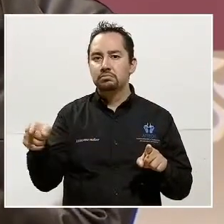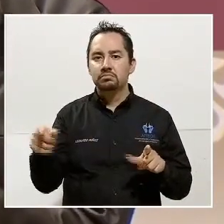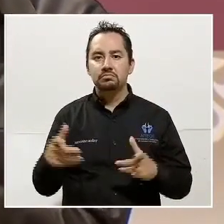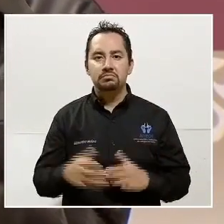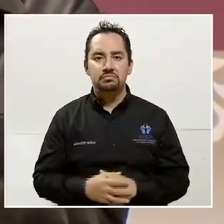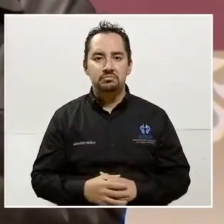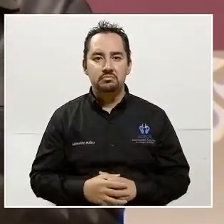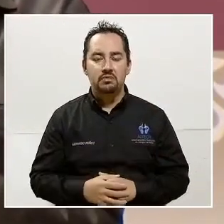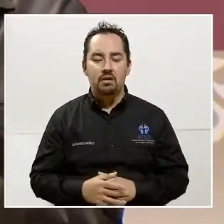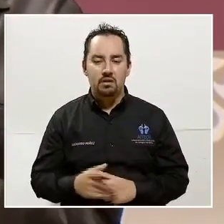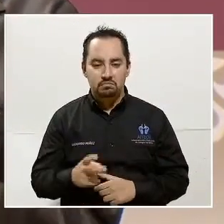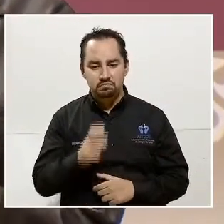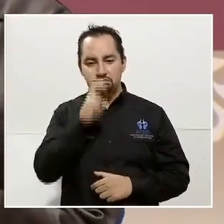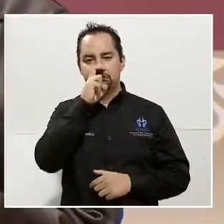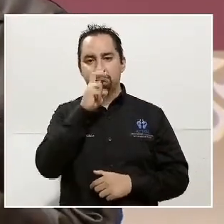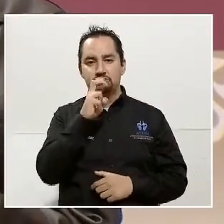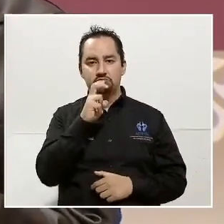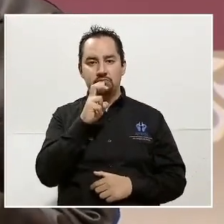despótico,